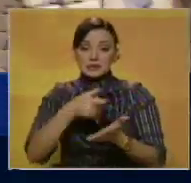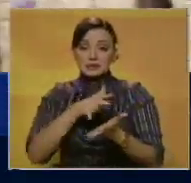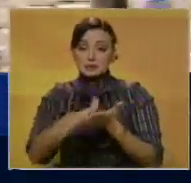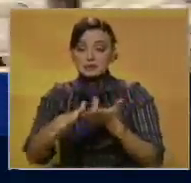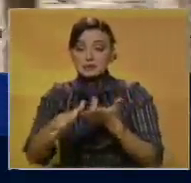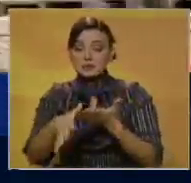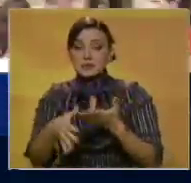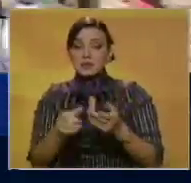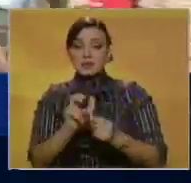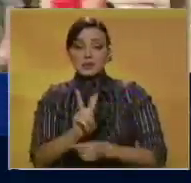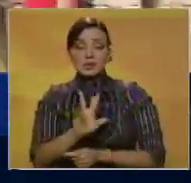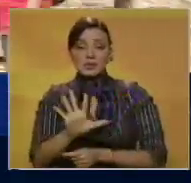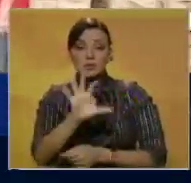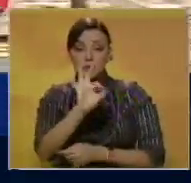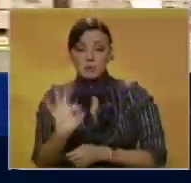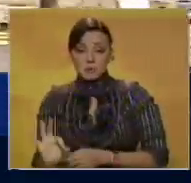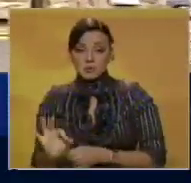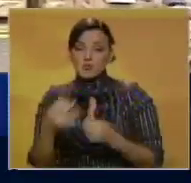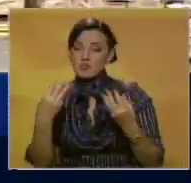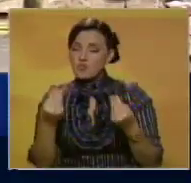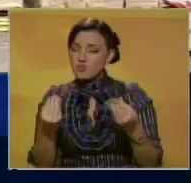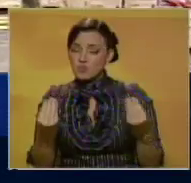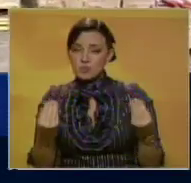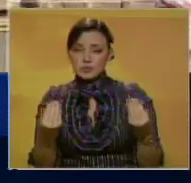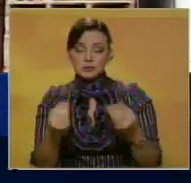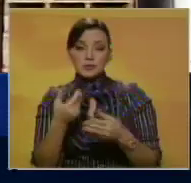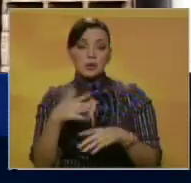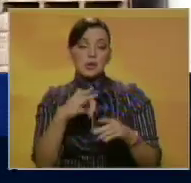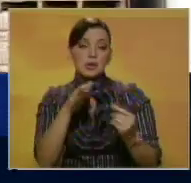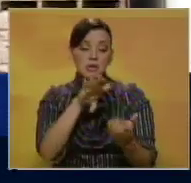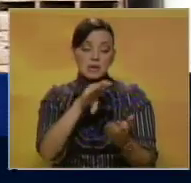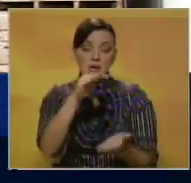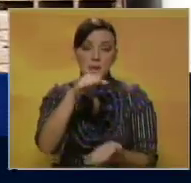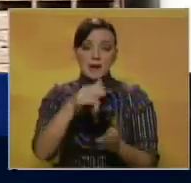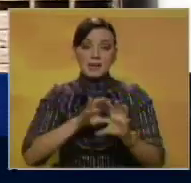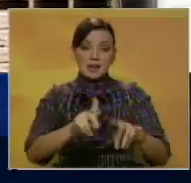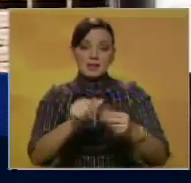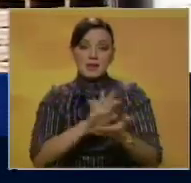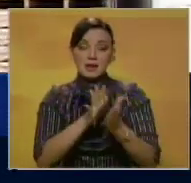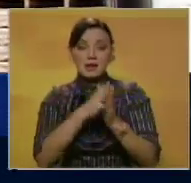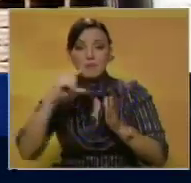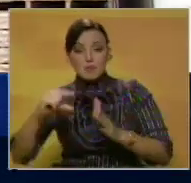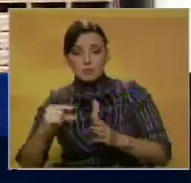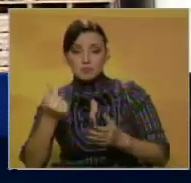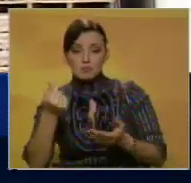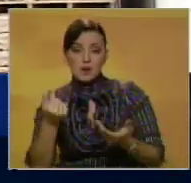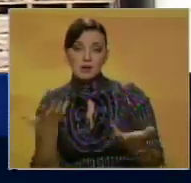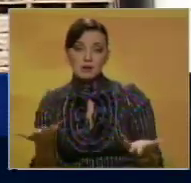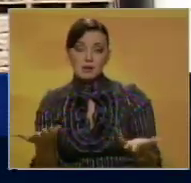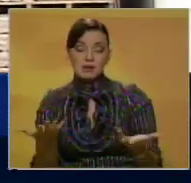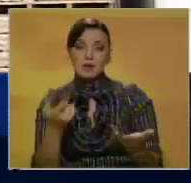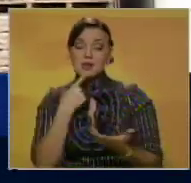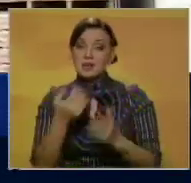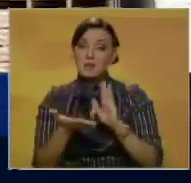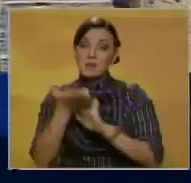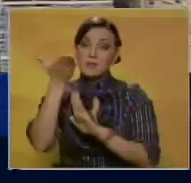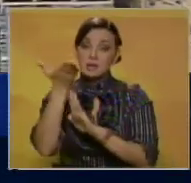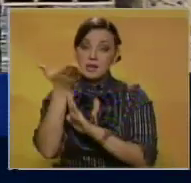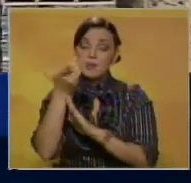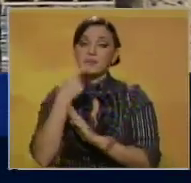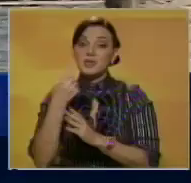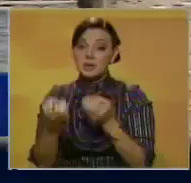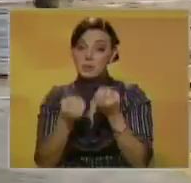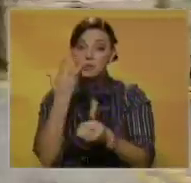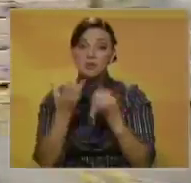del 250% de manera acumulada en los últimos 12 meses. Aseguró que la producción está garantizada, pero es